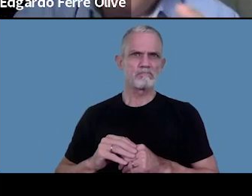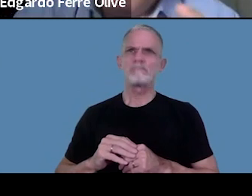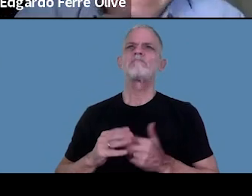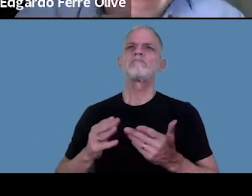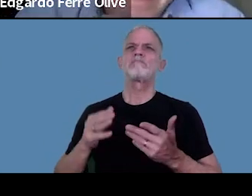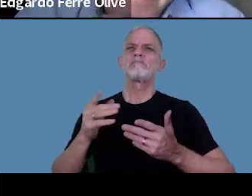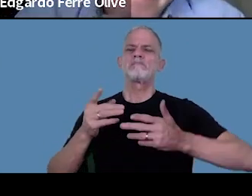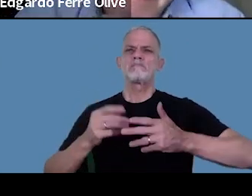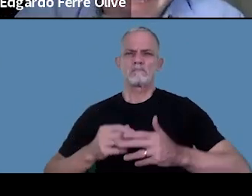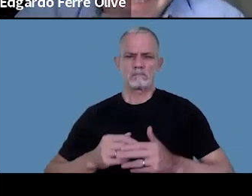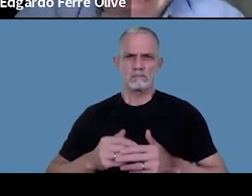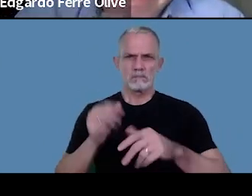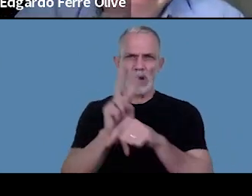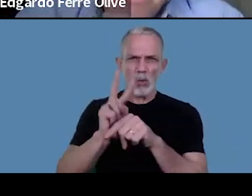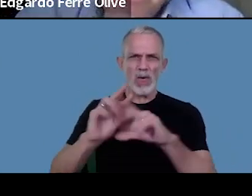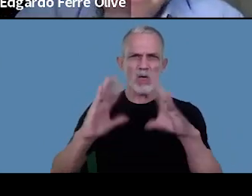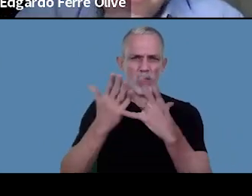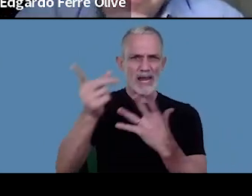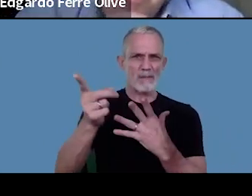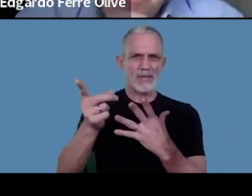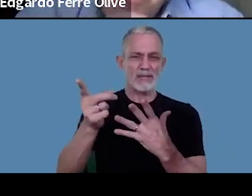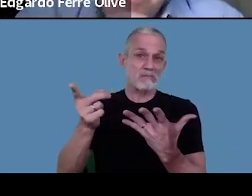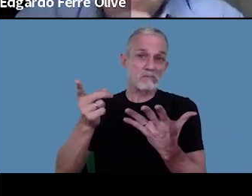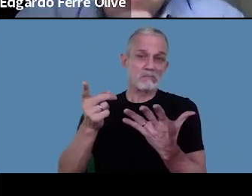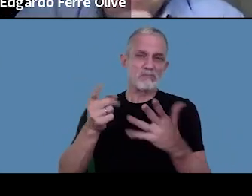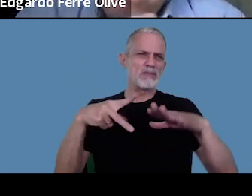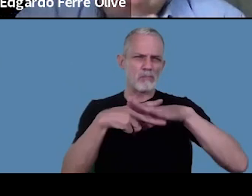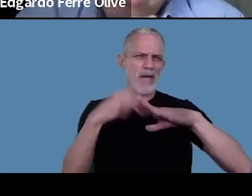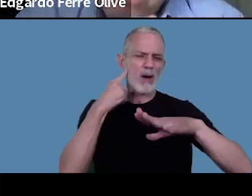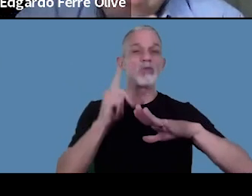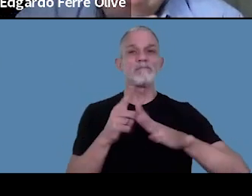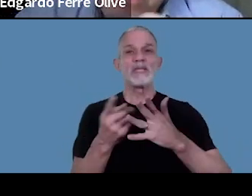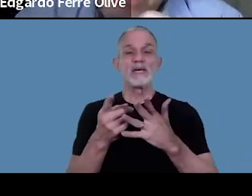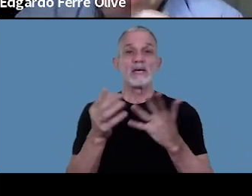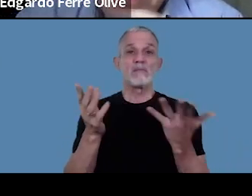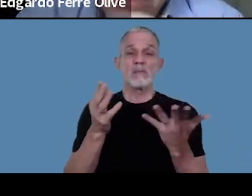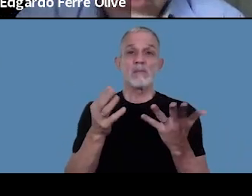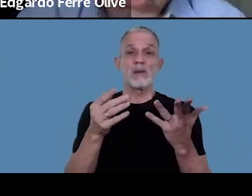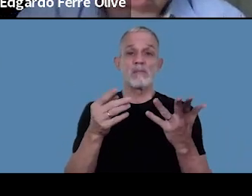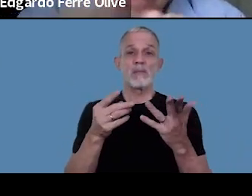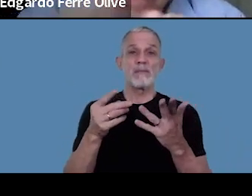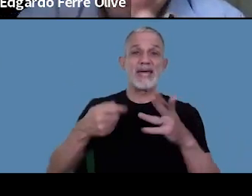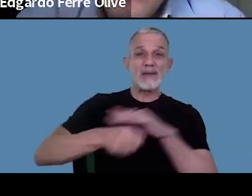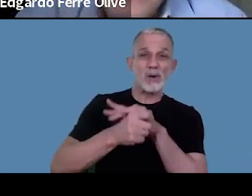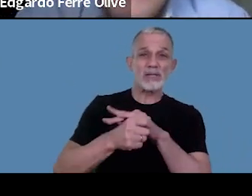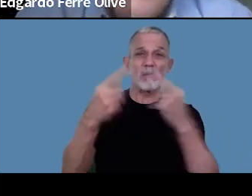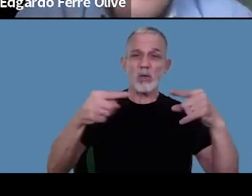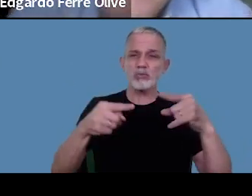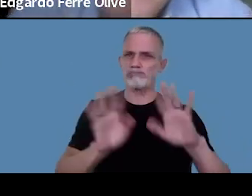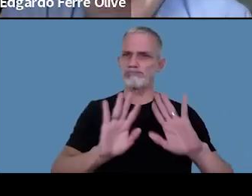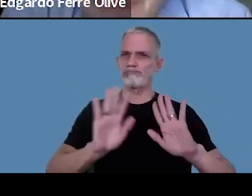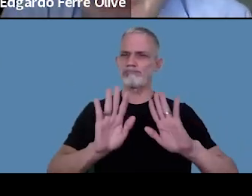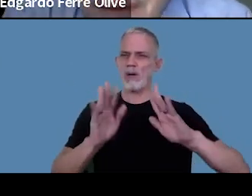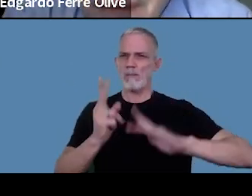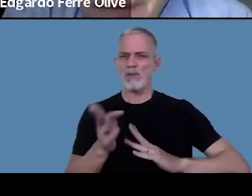ecológico que va a disminuir sus posibilidades de exportar productos. ¿Está bien? Otro aspecto